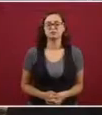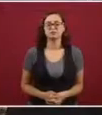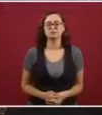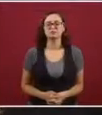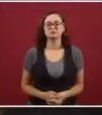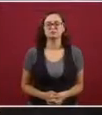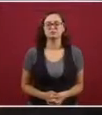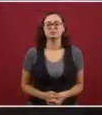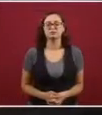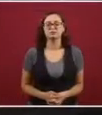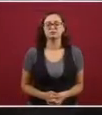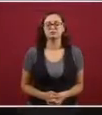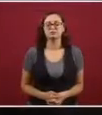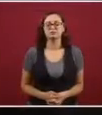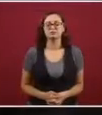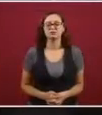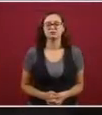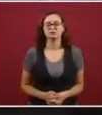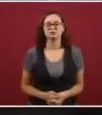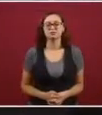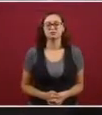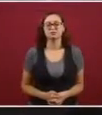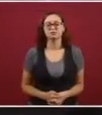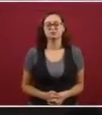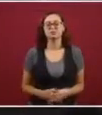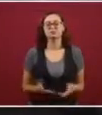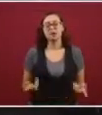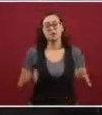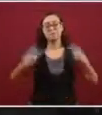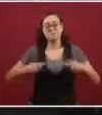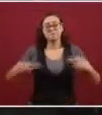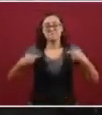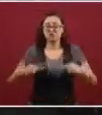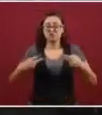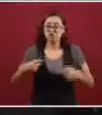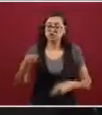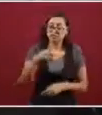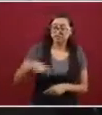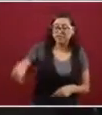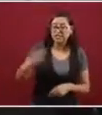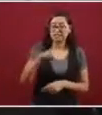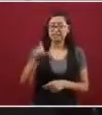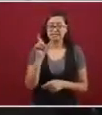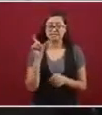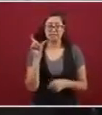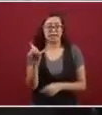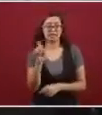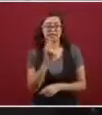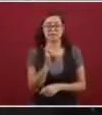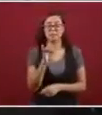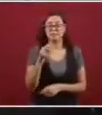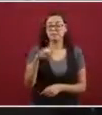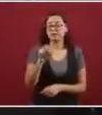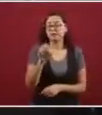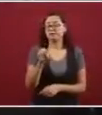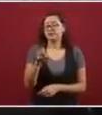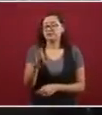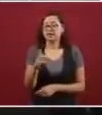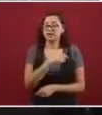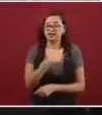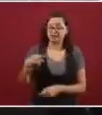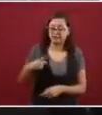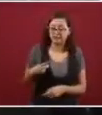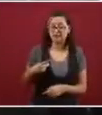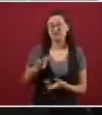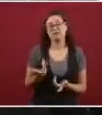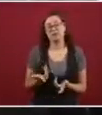a compartir información a todos los beneficiarios que tienen esta tarjeta del bienestar. Y le tengo que